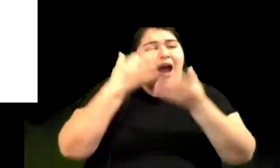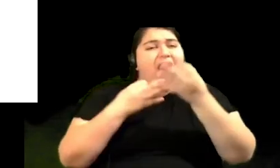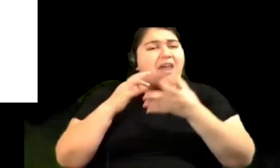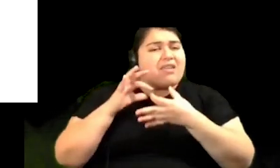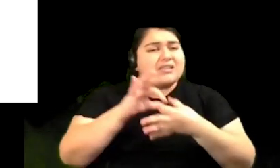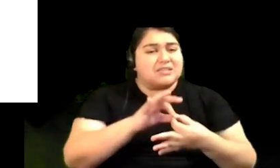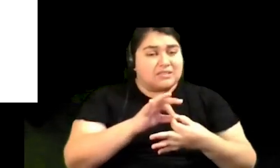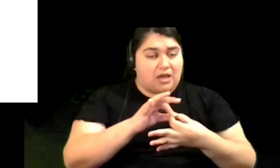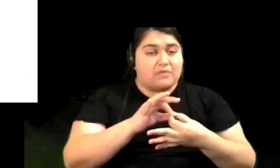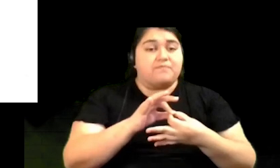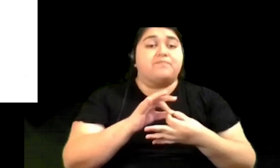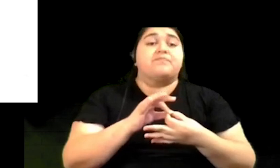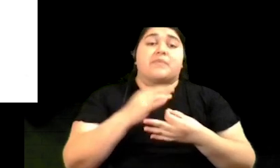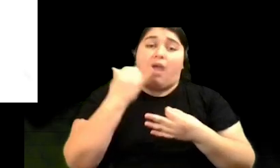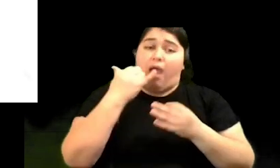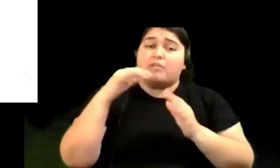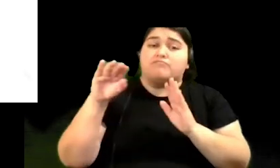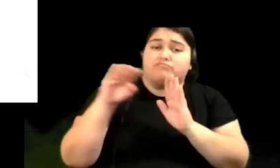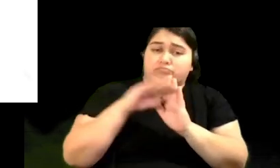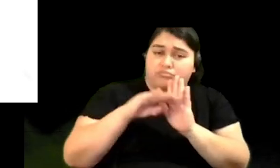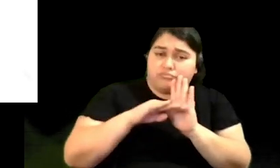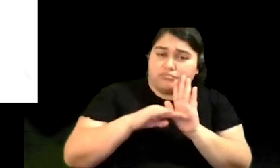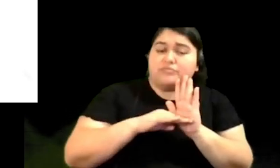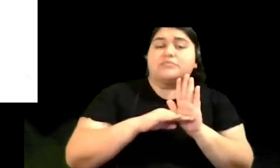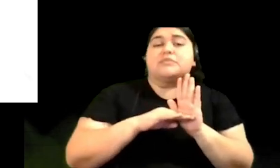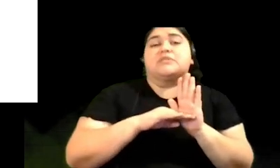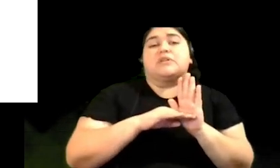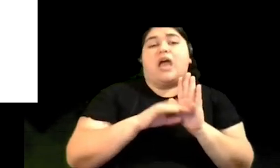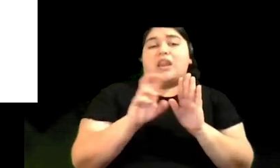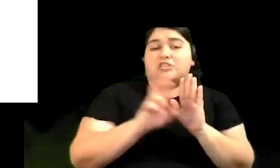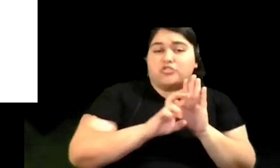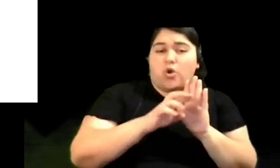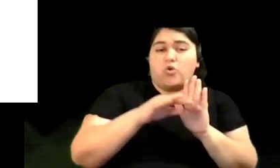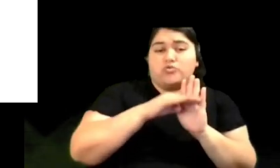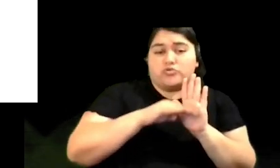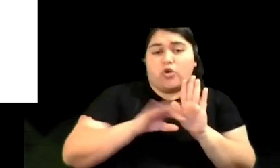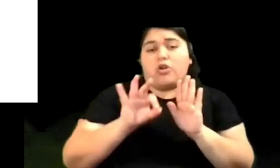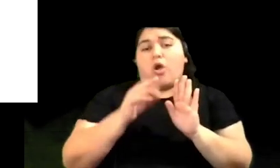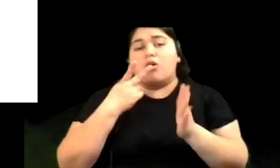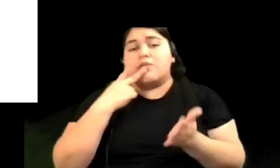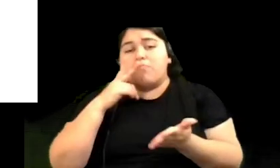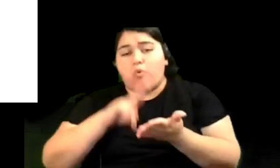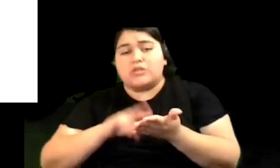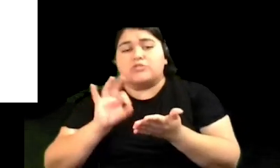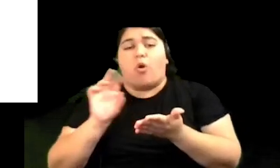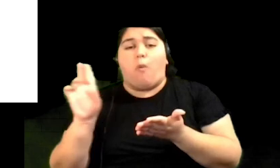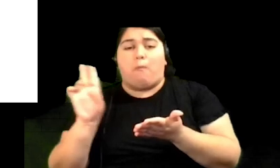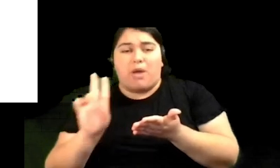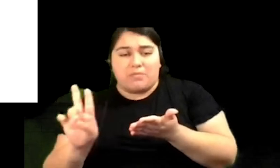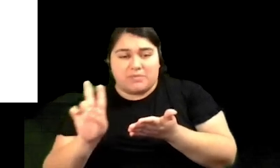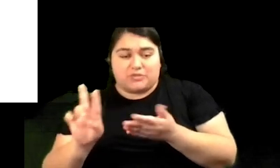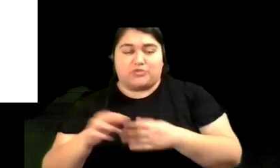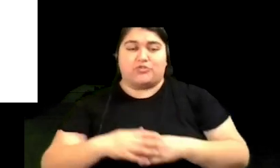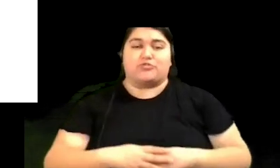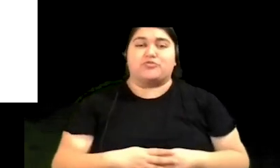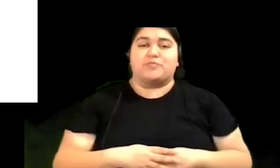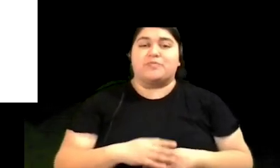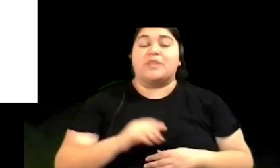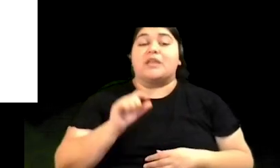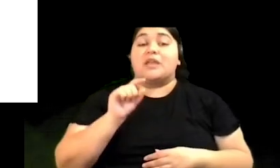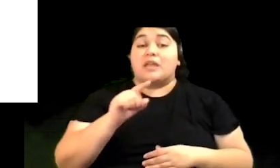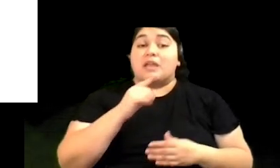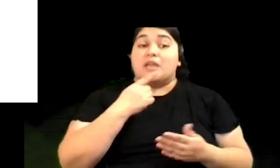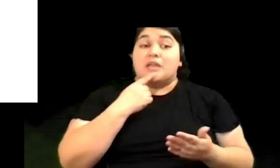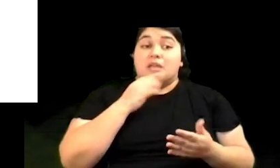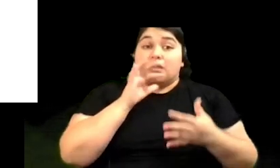Si a través de ciertos estándares o a través de ciertos impuestos o permisos. La diferencia sea que el impuesto ambiental en sí